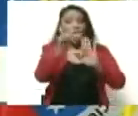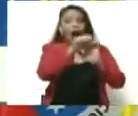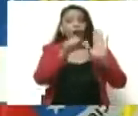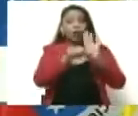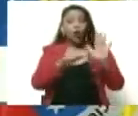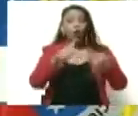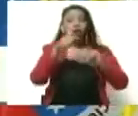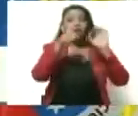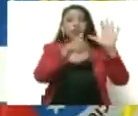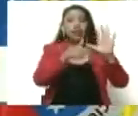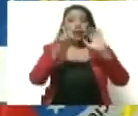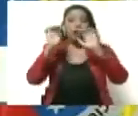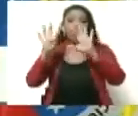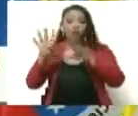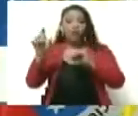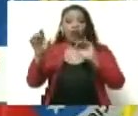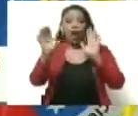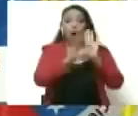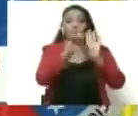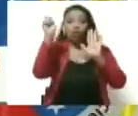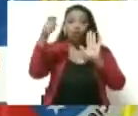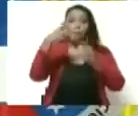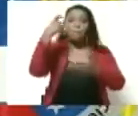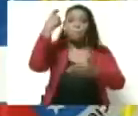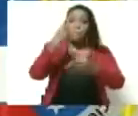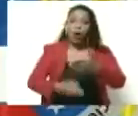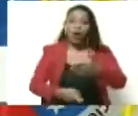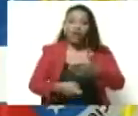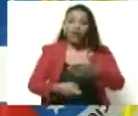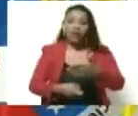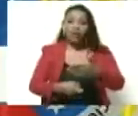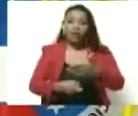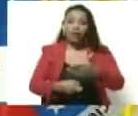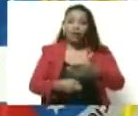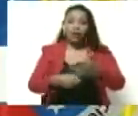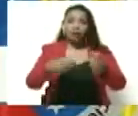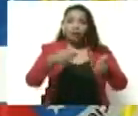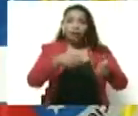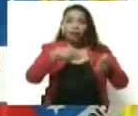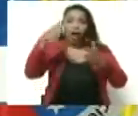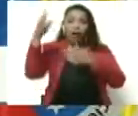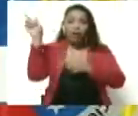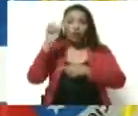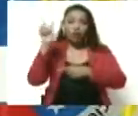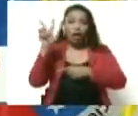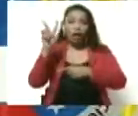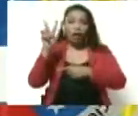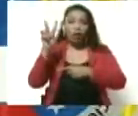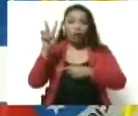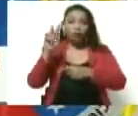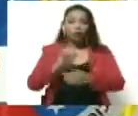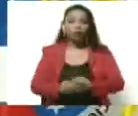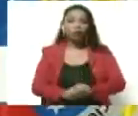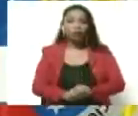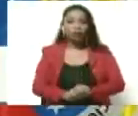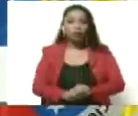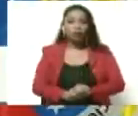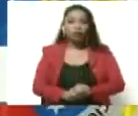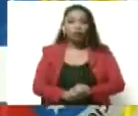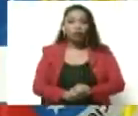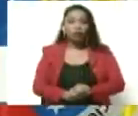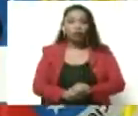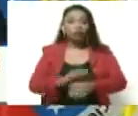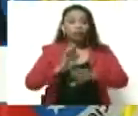de la Constitución, prohíbe taxativamente la extradición de los venezolanos y las venezolanas. Por lo